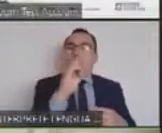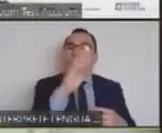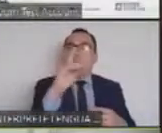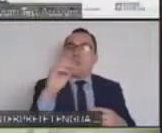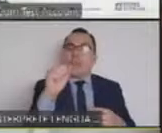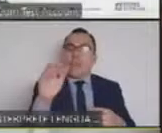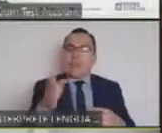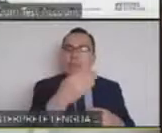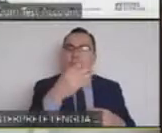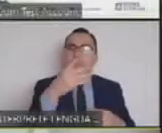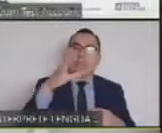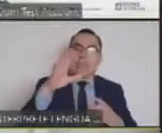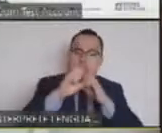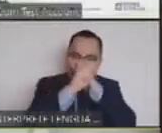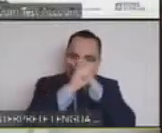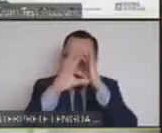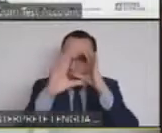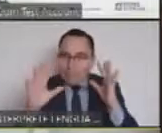transparencia.